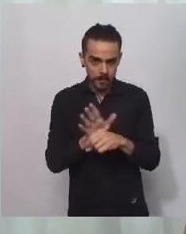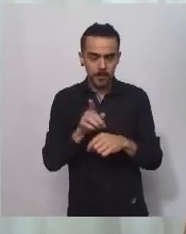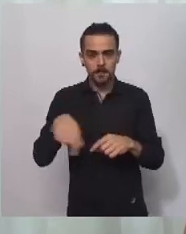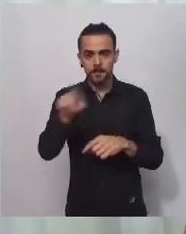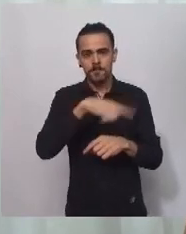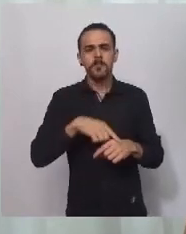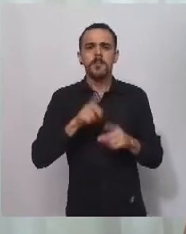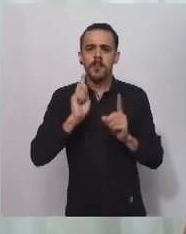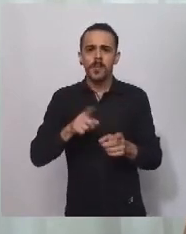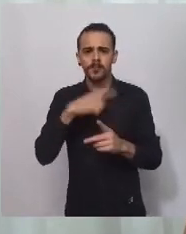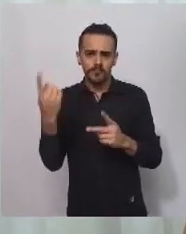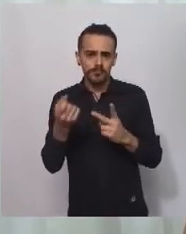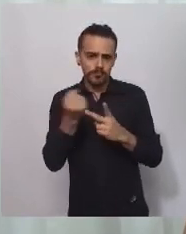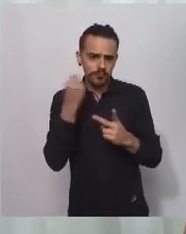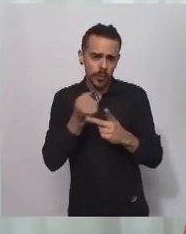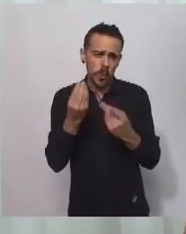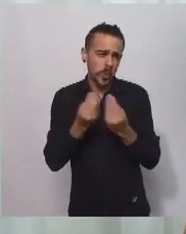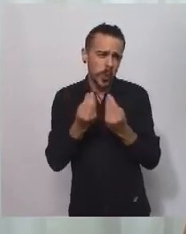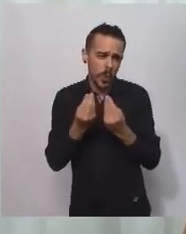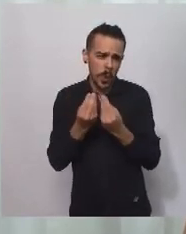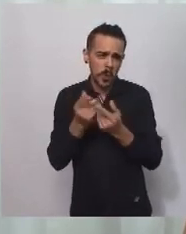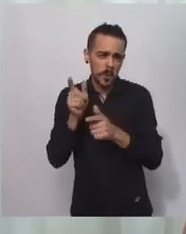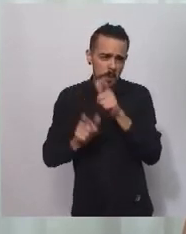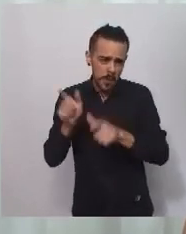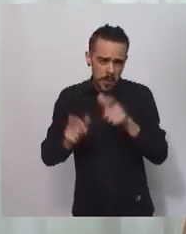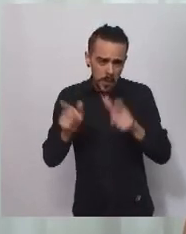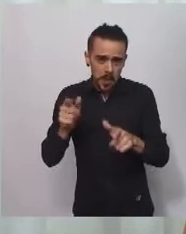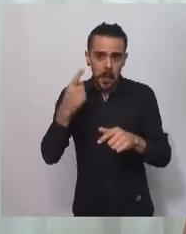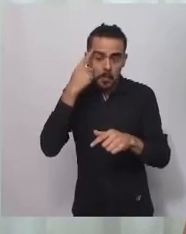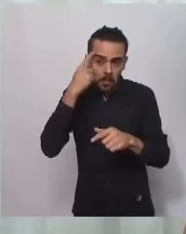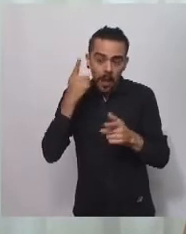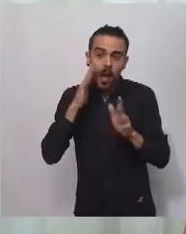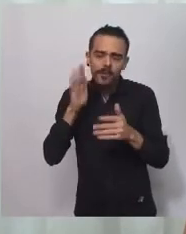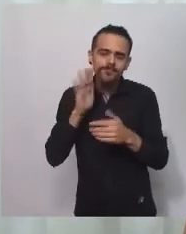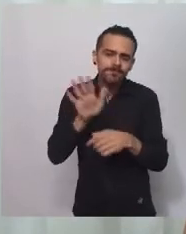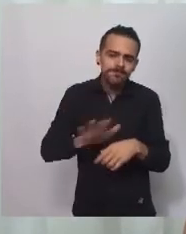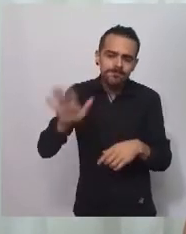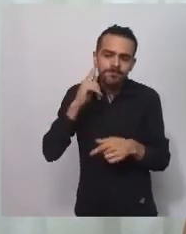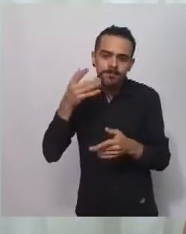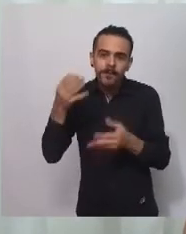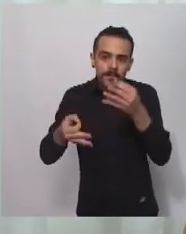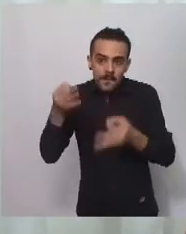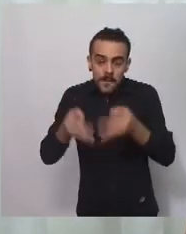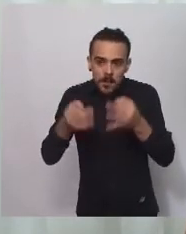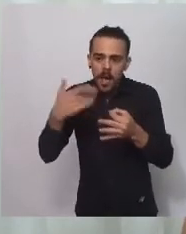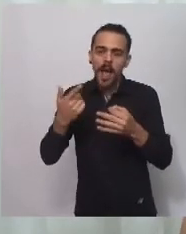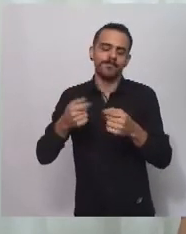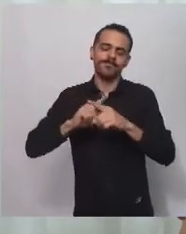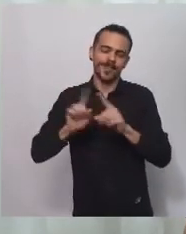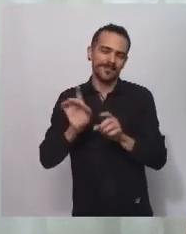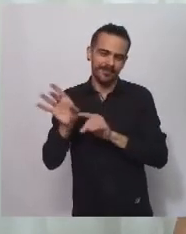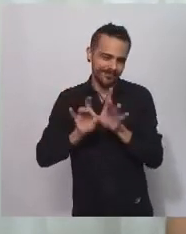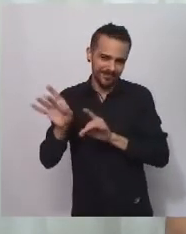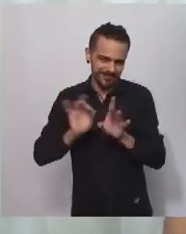se han descartado muchísimos casos con lo cual hemos ganado en tiempo de análisis de